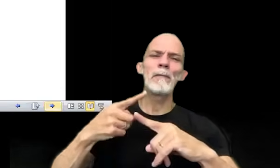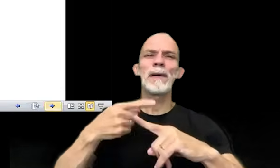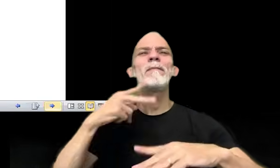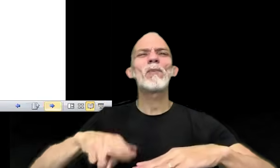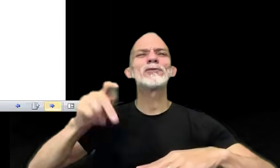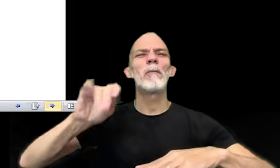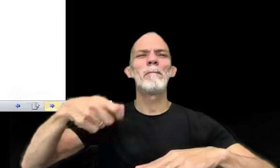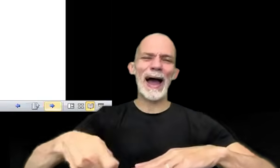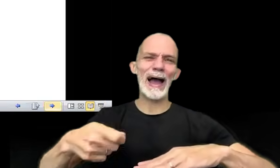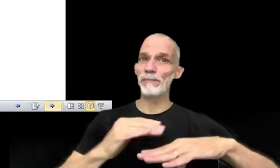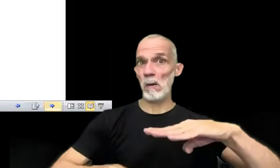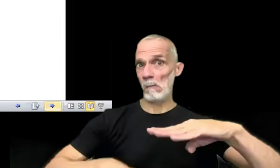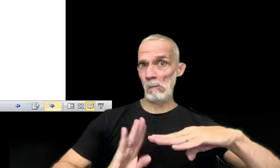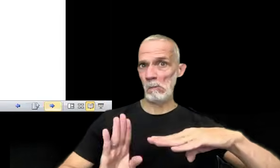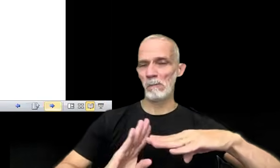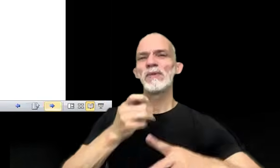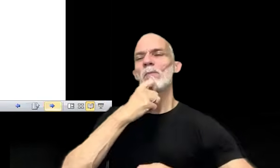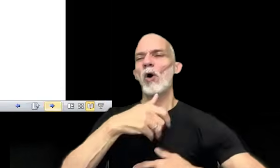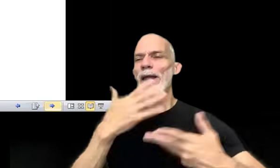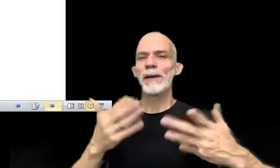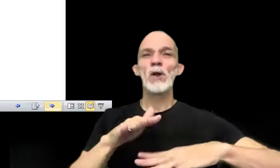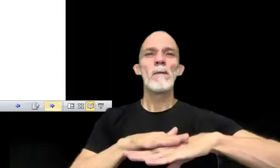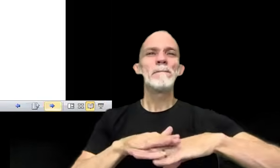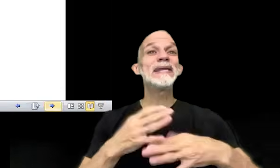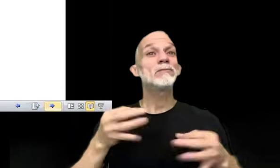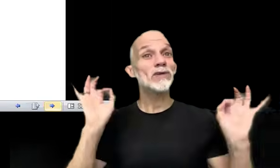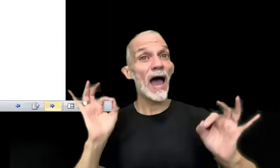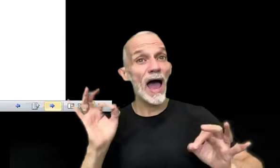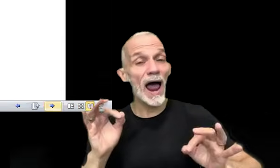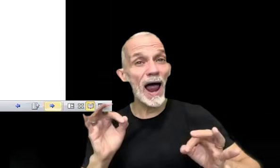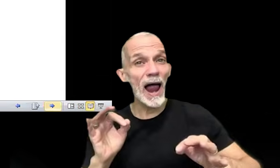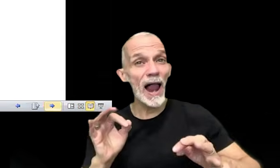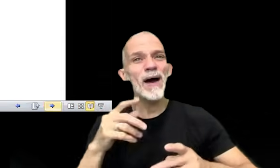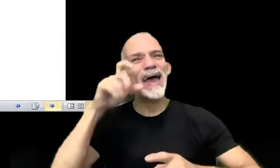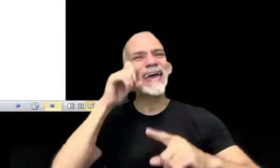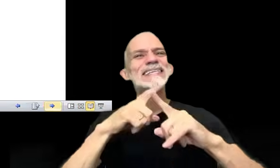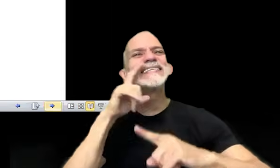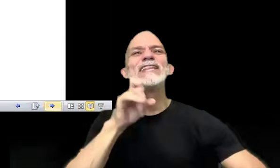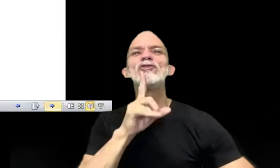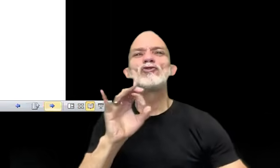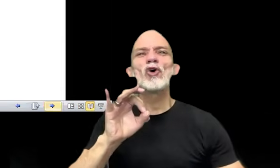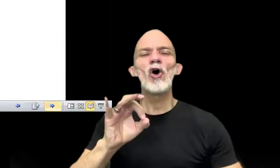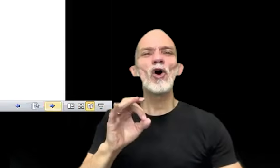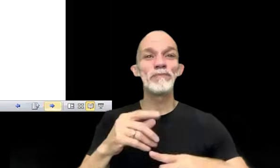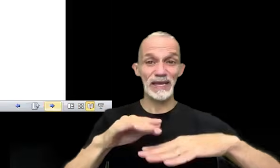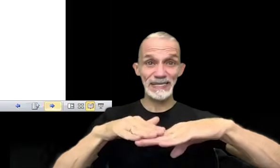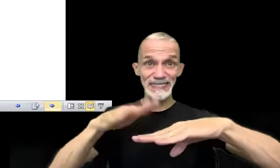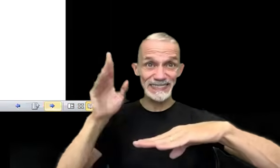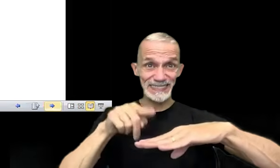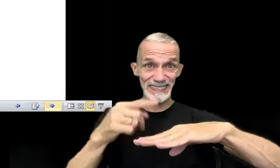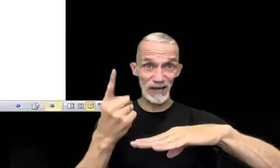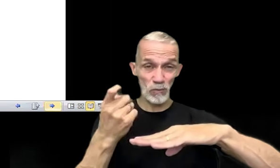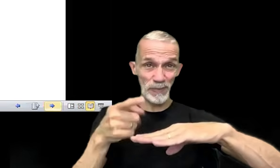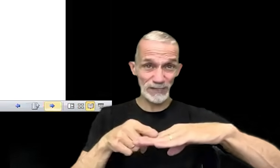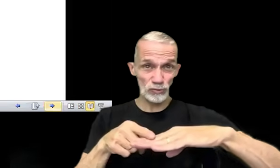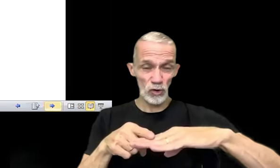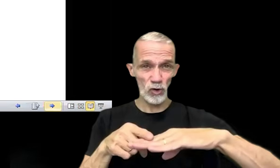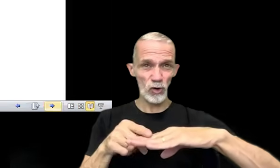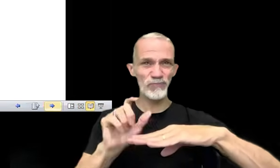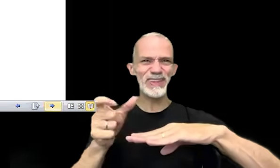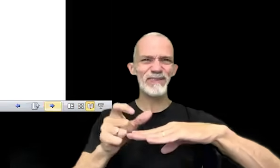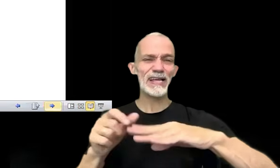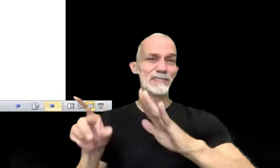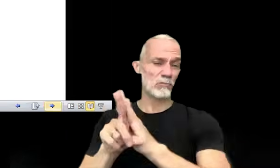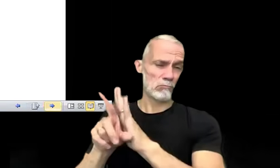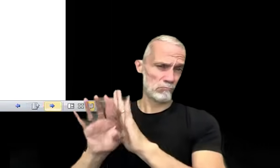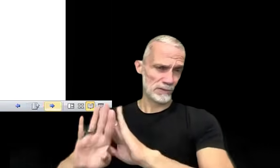millones. En cambio, si habláramos de mínimo exento, lo que superaría ese monto que el